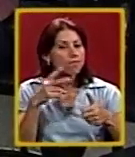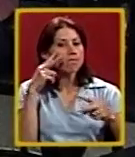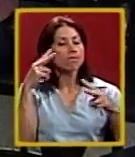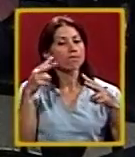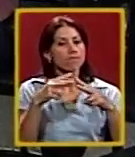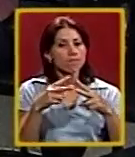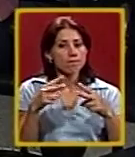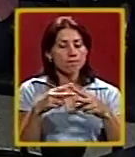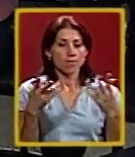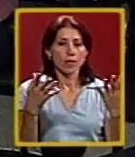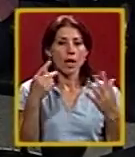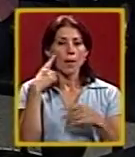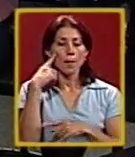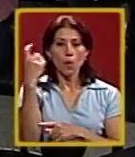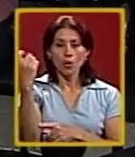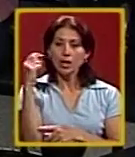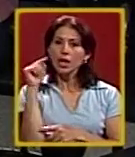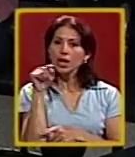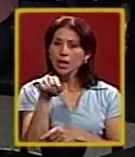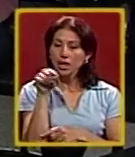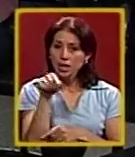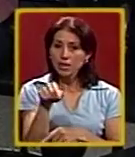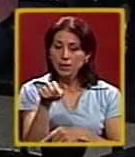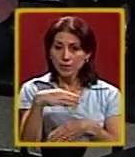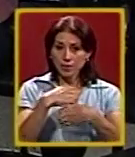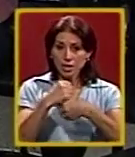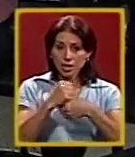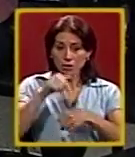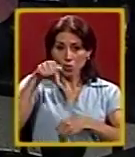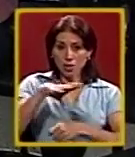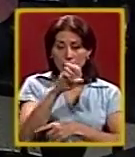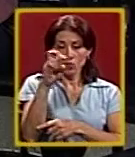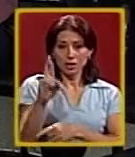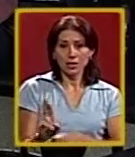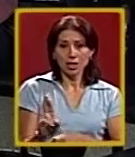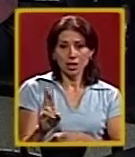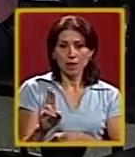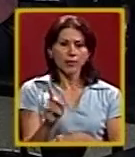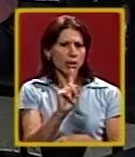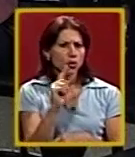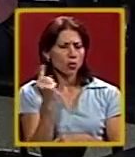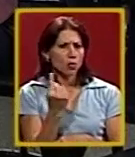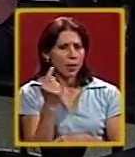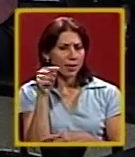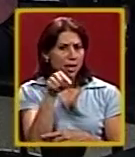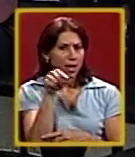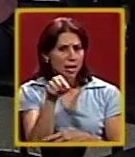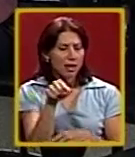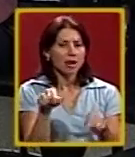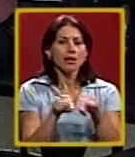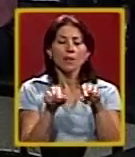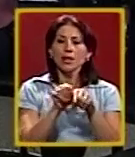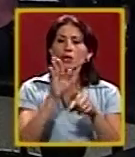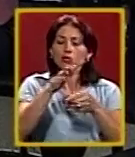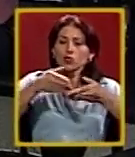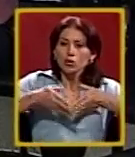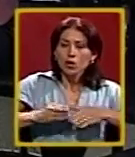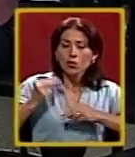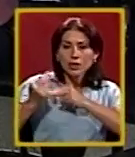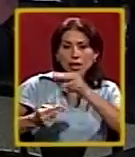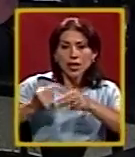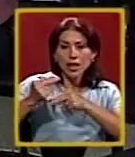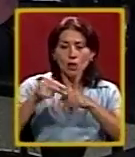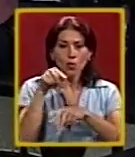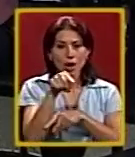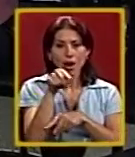conocido, porque marcó en nuestro país, no solo ella, sino a sus hijos que nos heredó, ¿verdad? Doña María